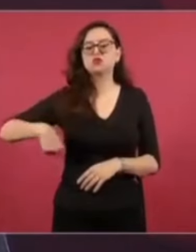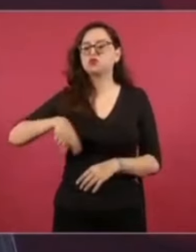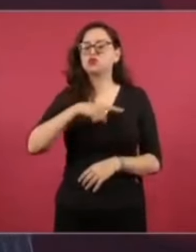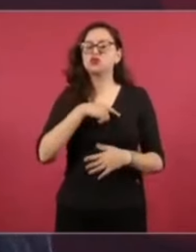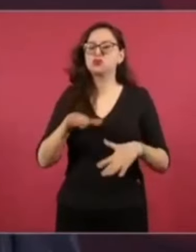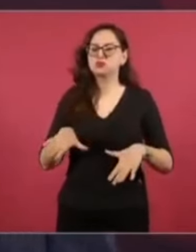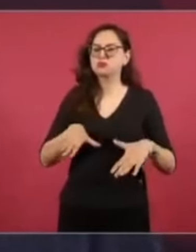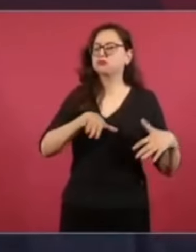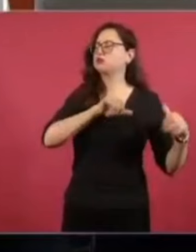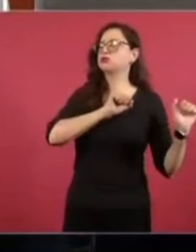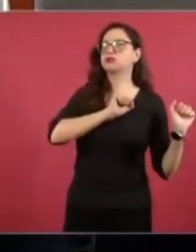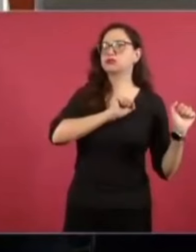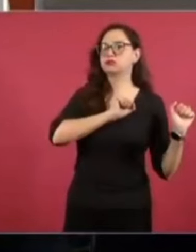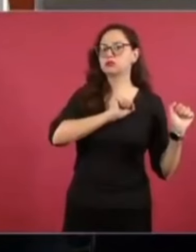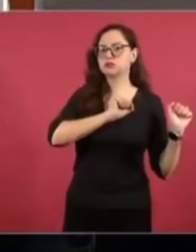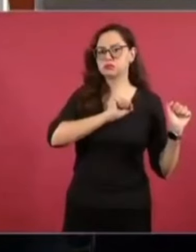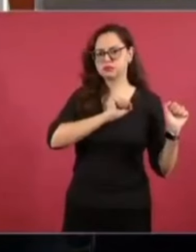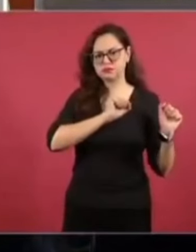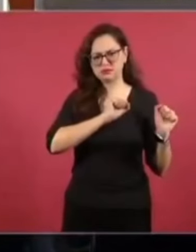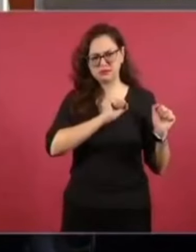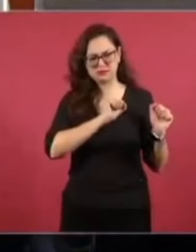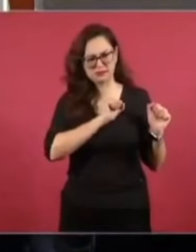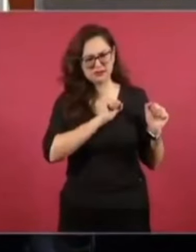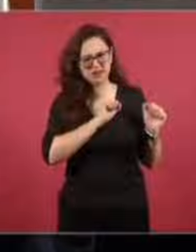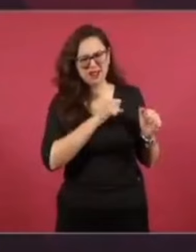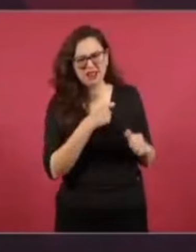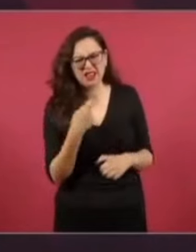sea, se salen